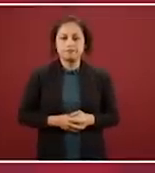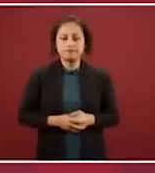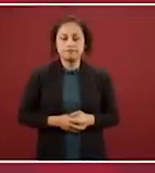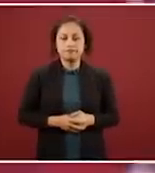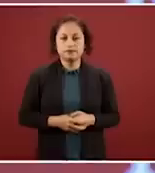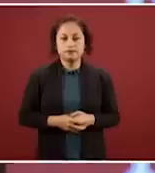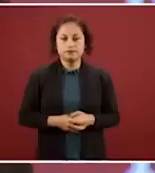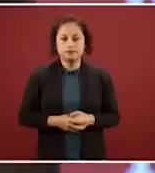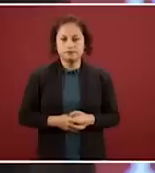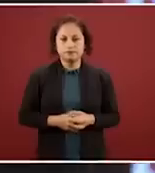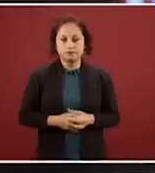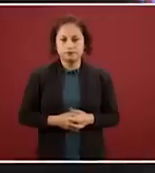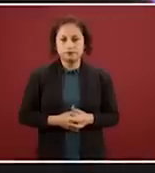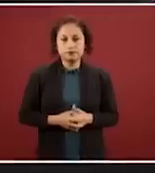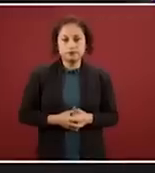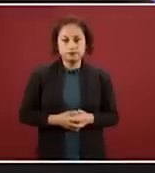un